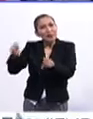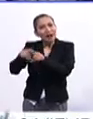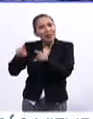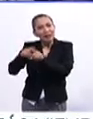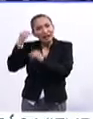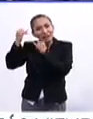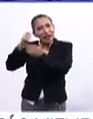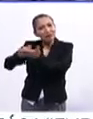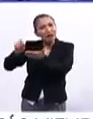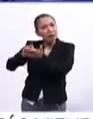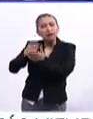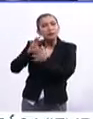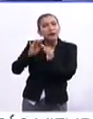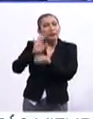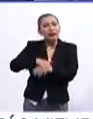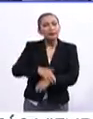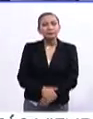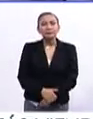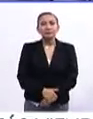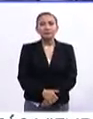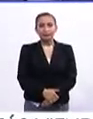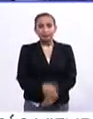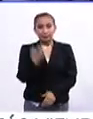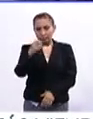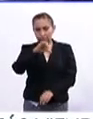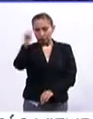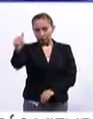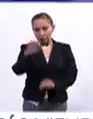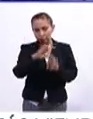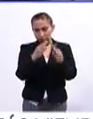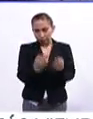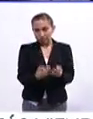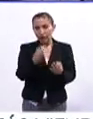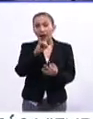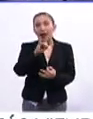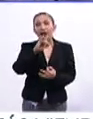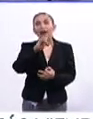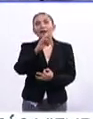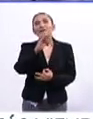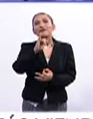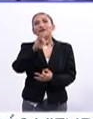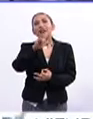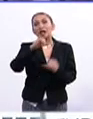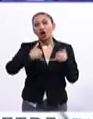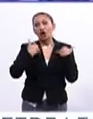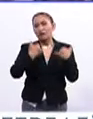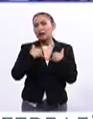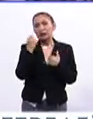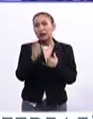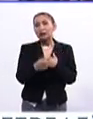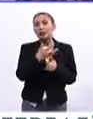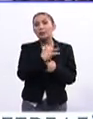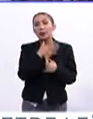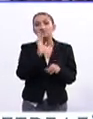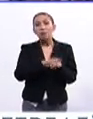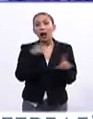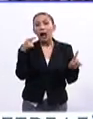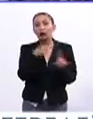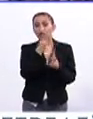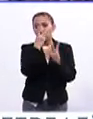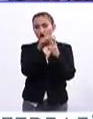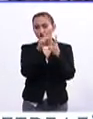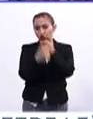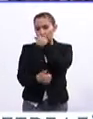tipos de creación literaria. Platícanos un poco más. Sí, esa es la otra parte del programa FIL Joven, en la que tenemos principalmente